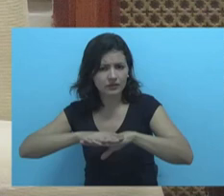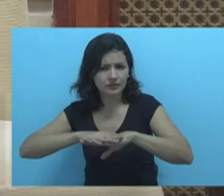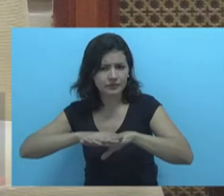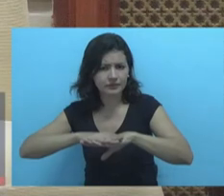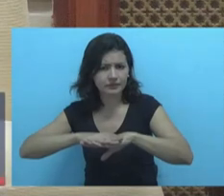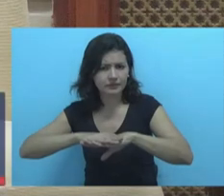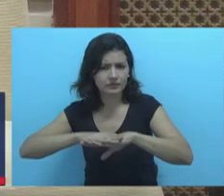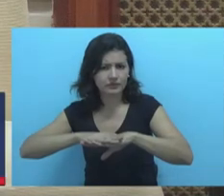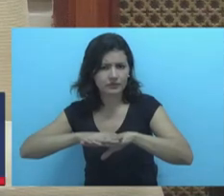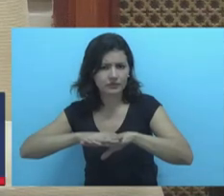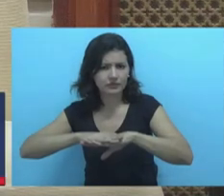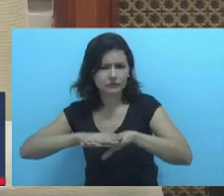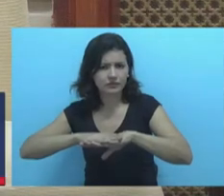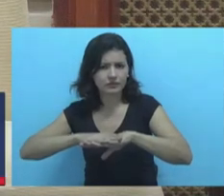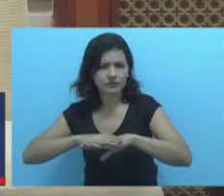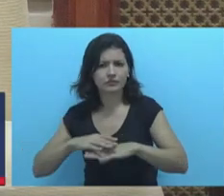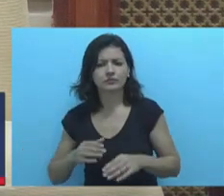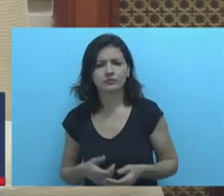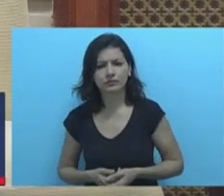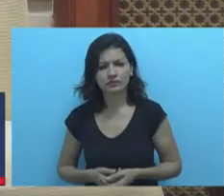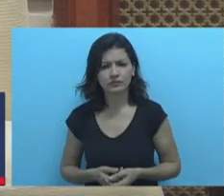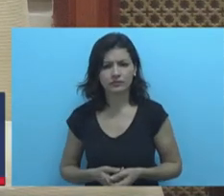alcance. Por eso mismo